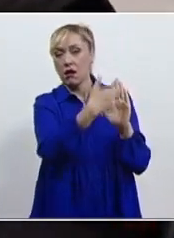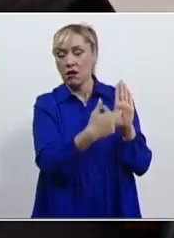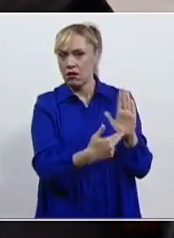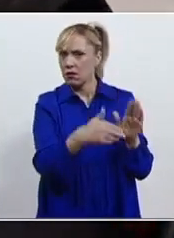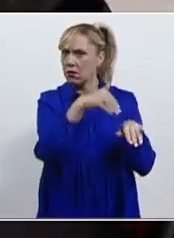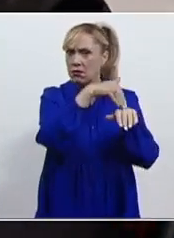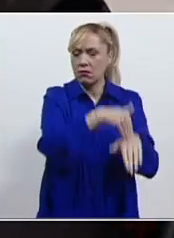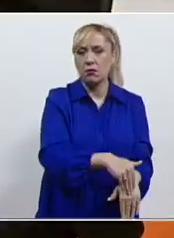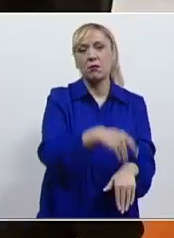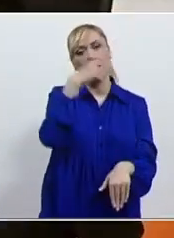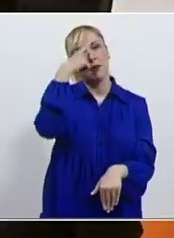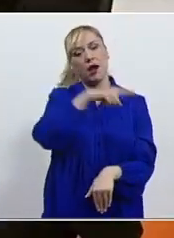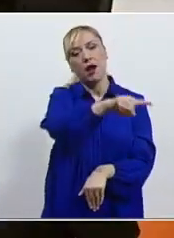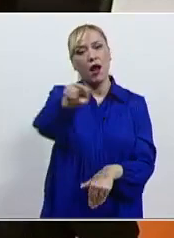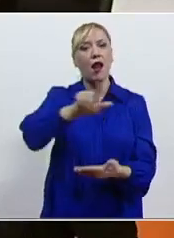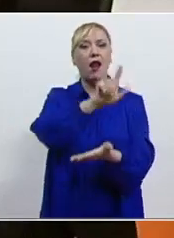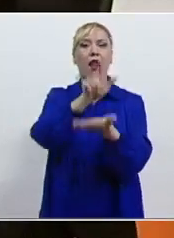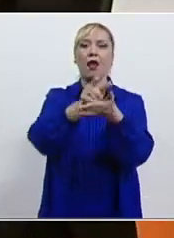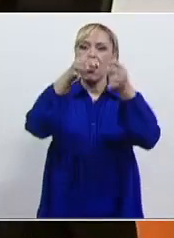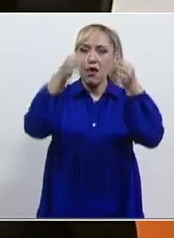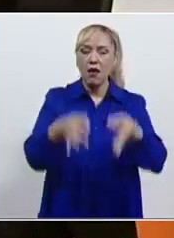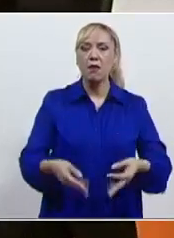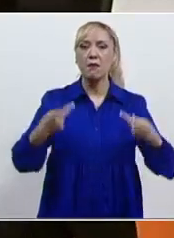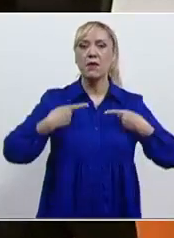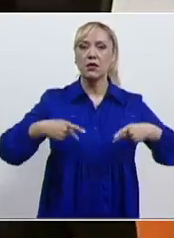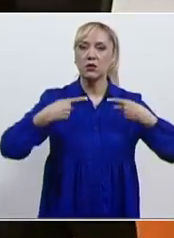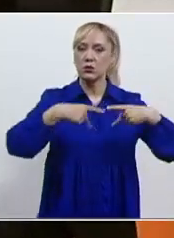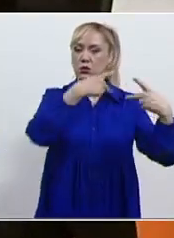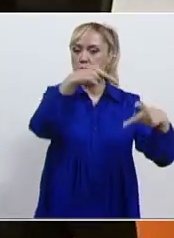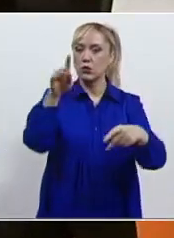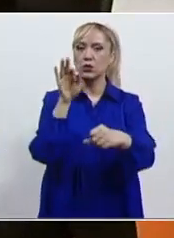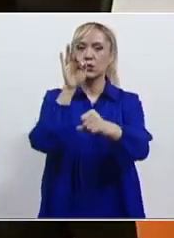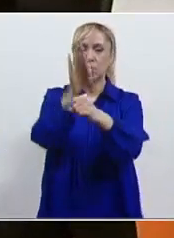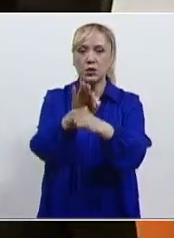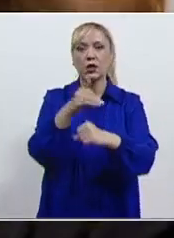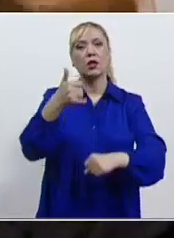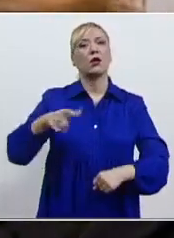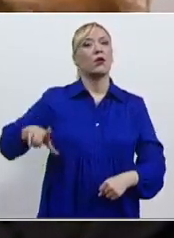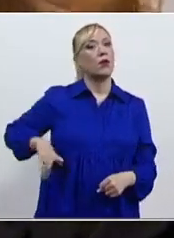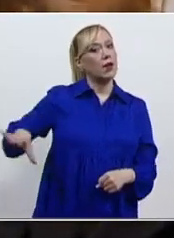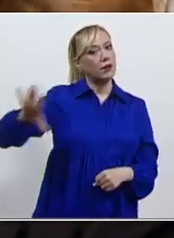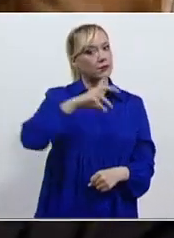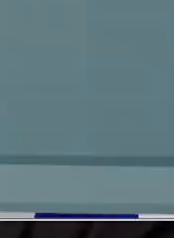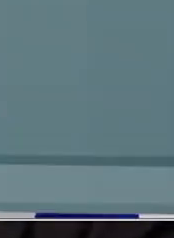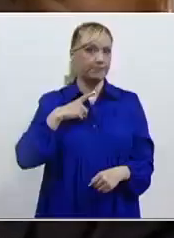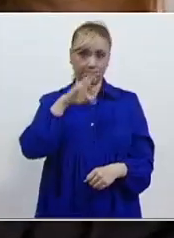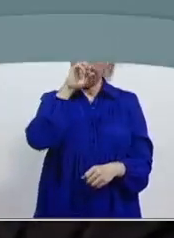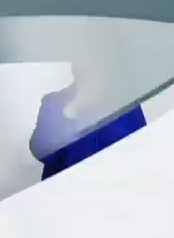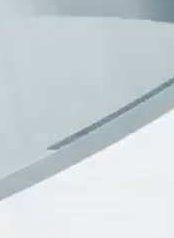seguridad jurídica. La independencia judicial, dijo, debe estar protegida por el Estado.